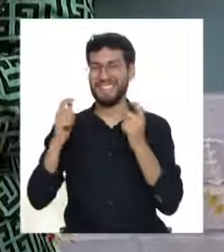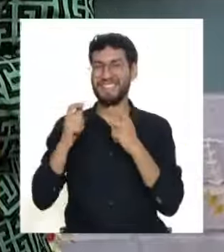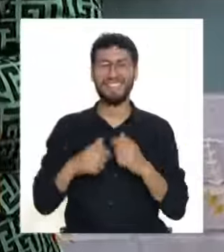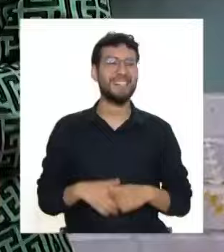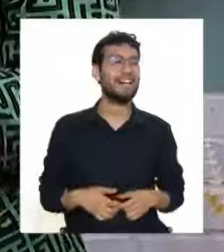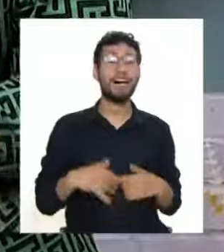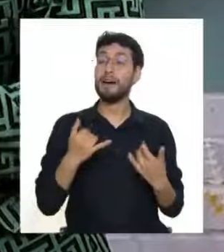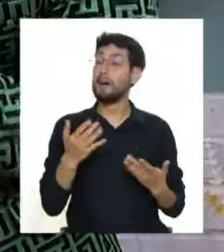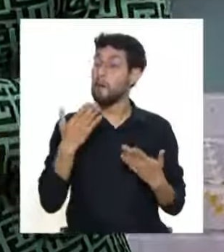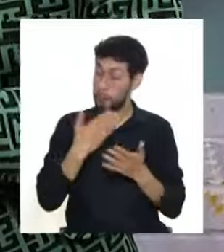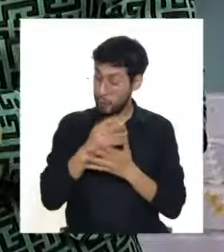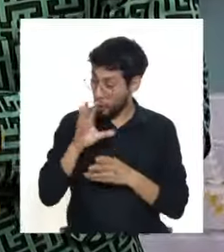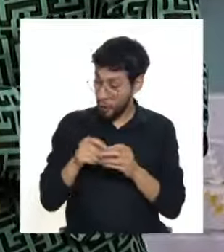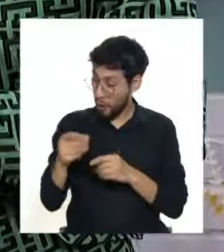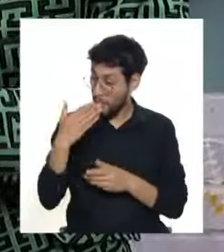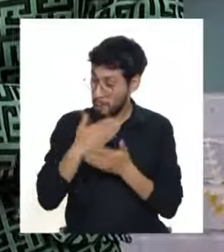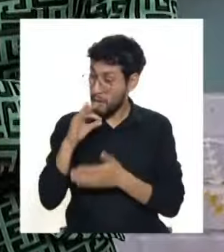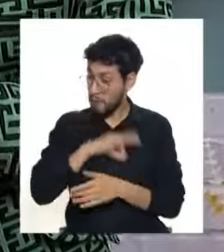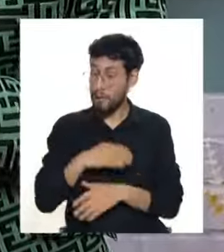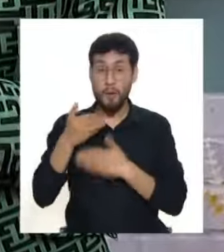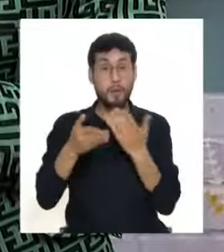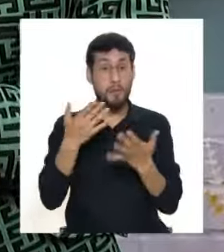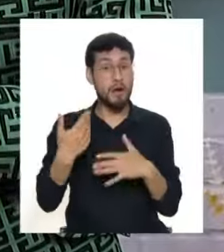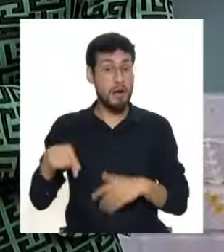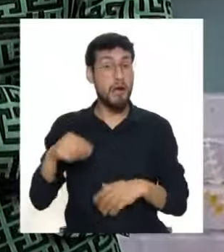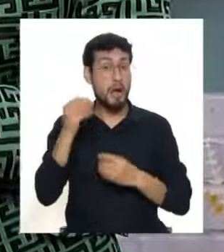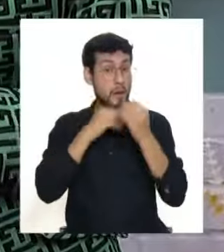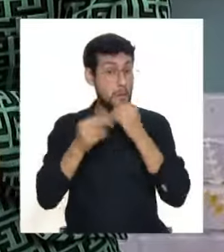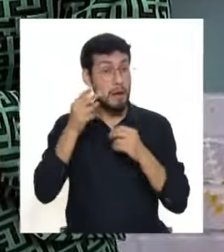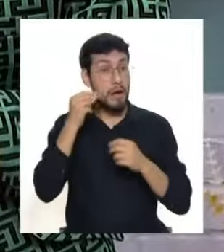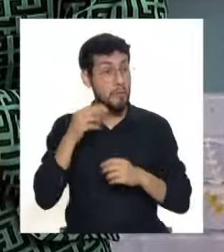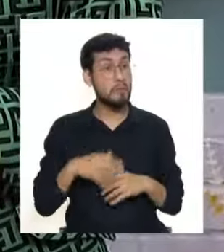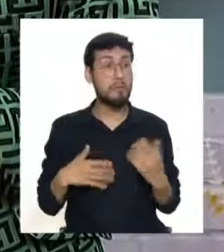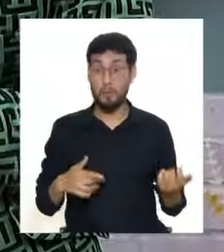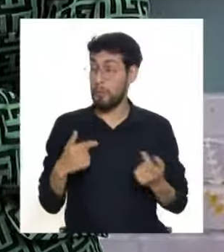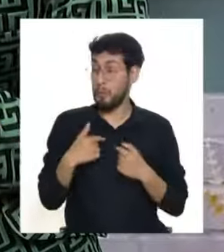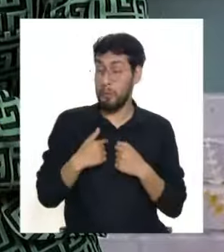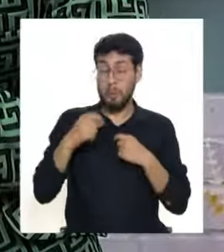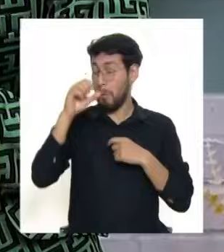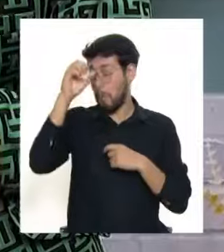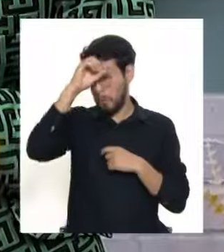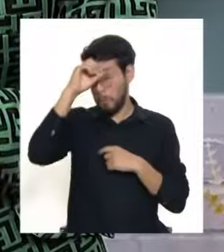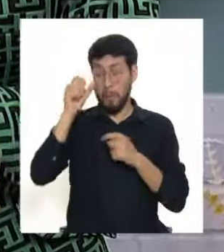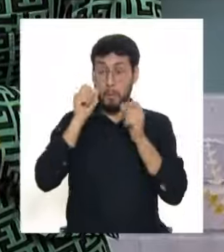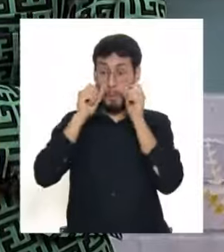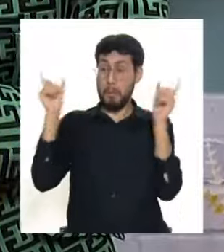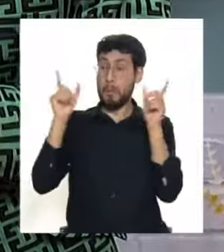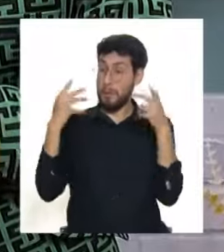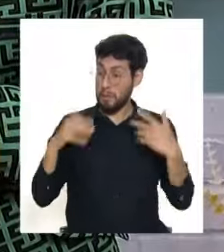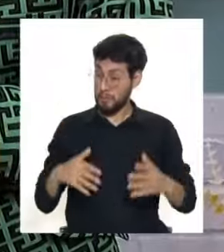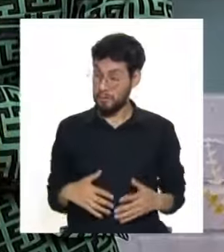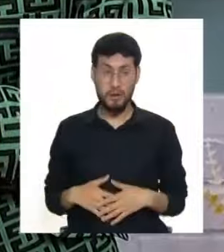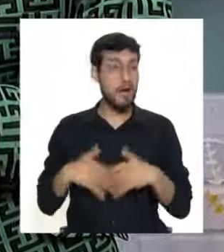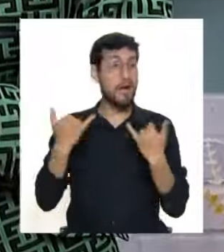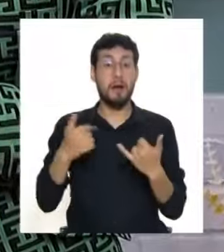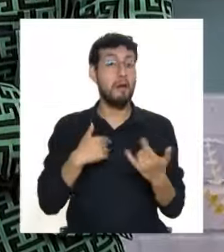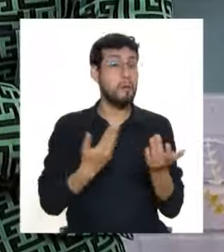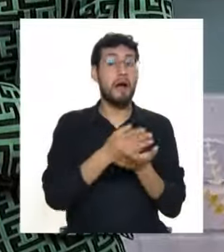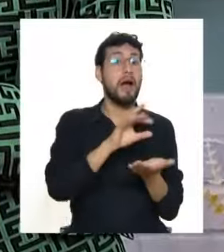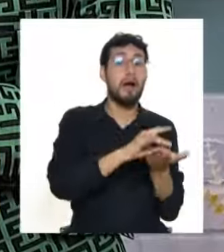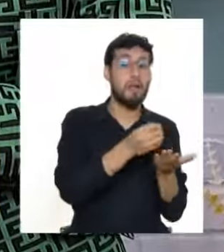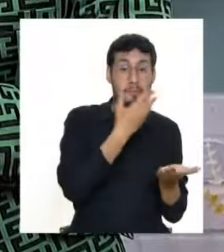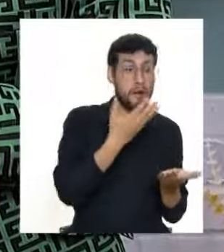Exacto. Oye, me encantan todos los beneficios y las propiedades que tienen los alimentos de la selva que yo realmente desconocía. Entonces, ya no voy a la